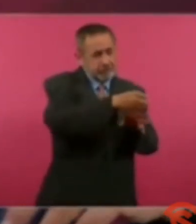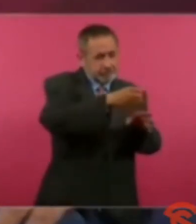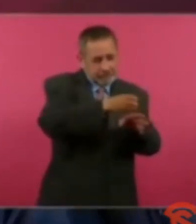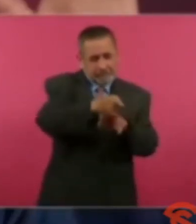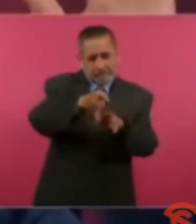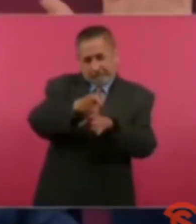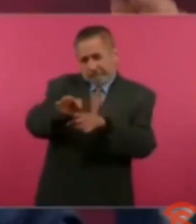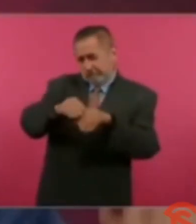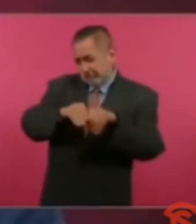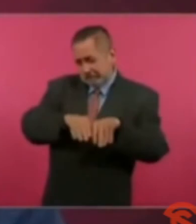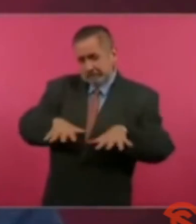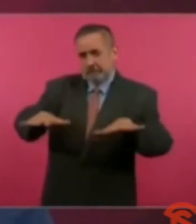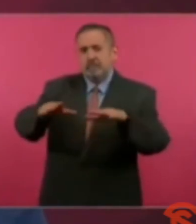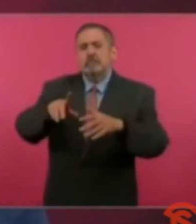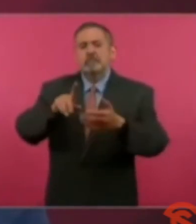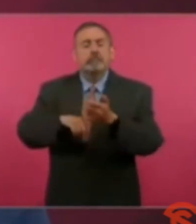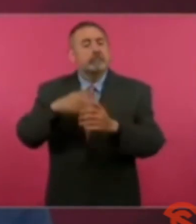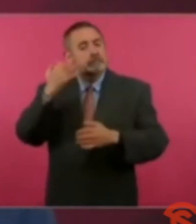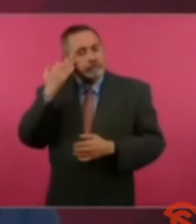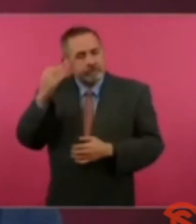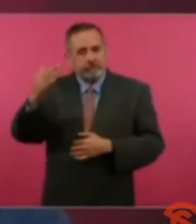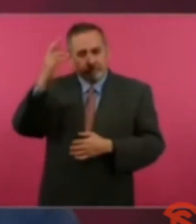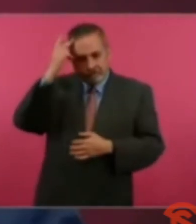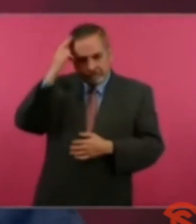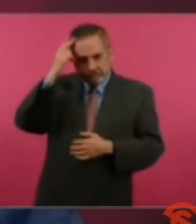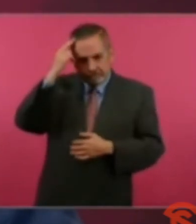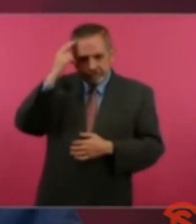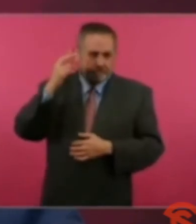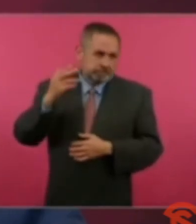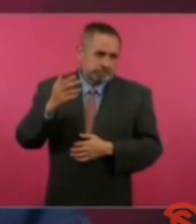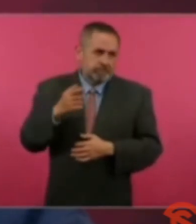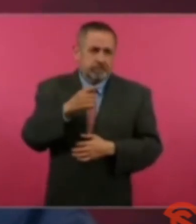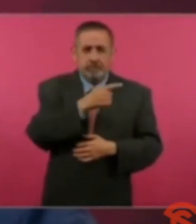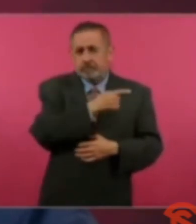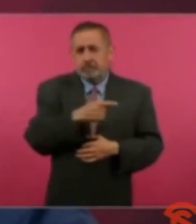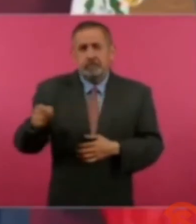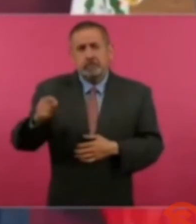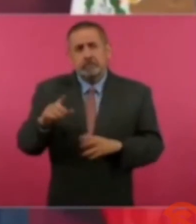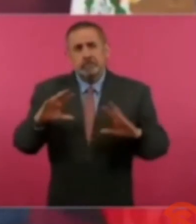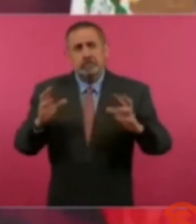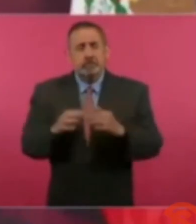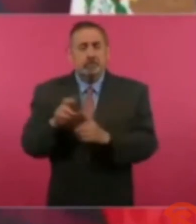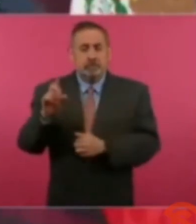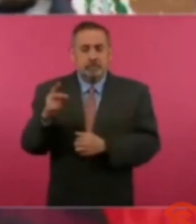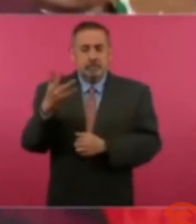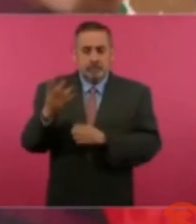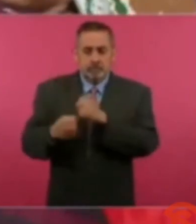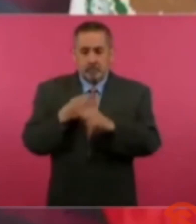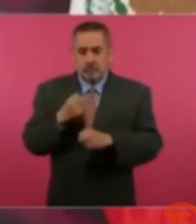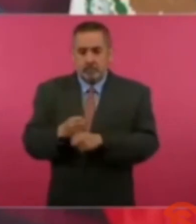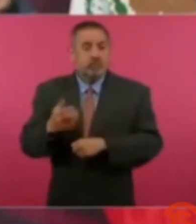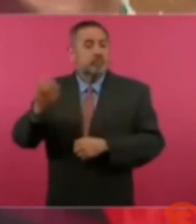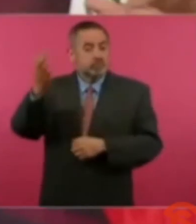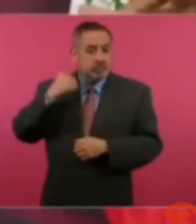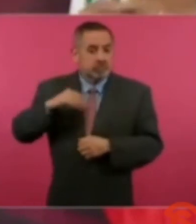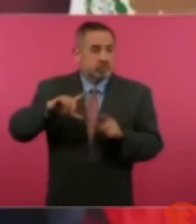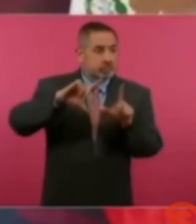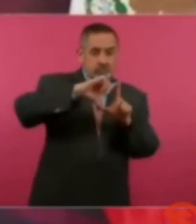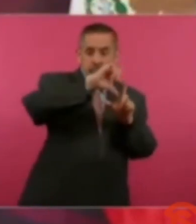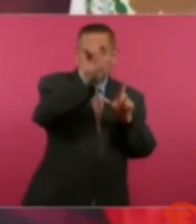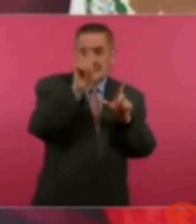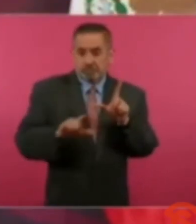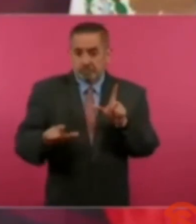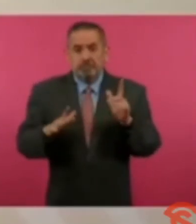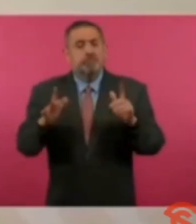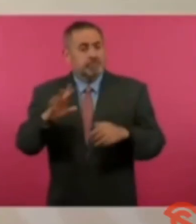Claro, estamos hablando de 34 años. Pero se comunicó todo el país con ferrocarriles.